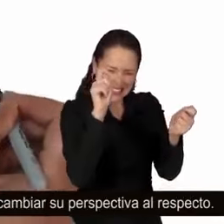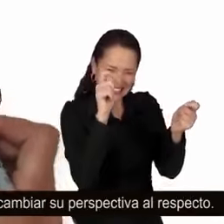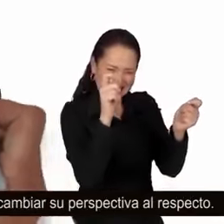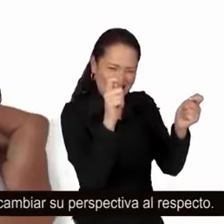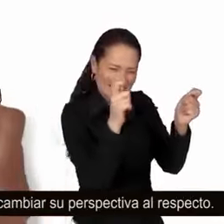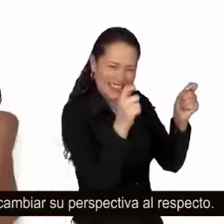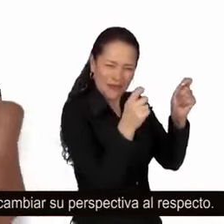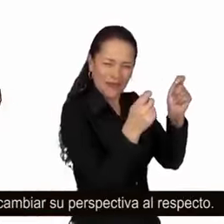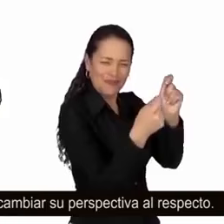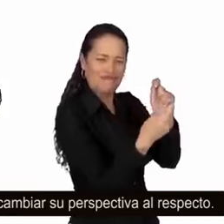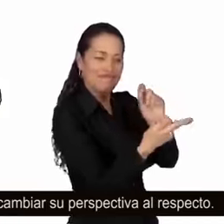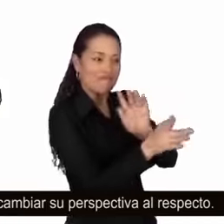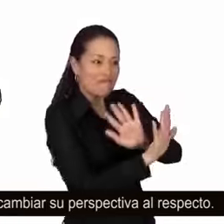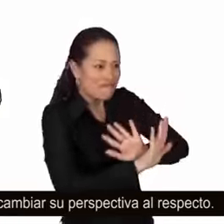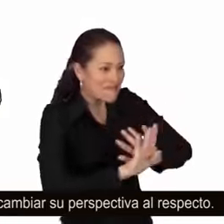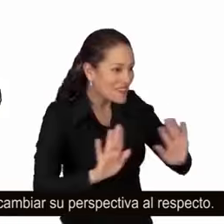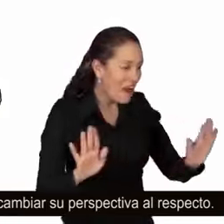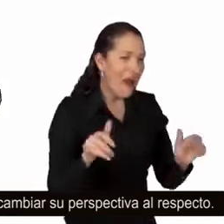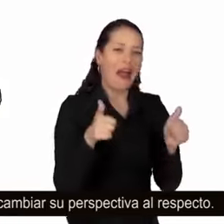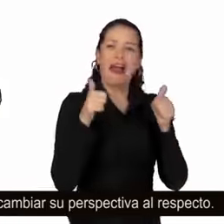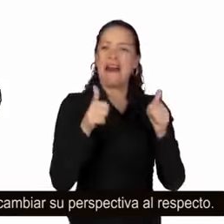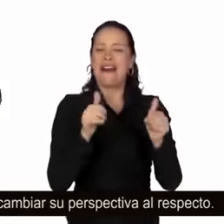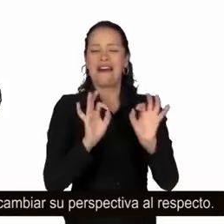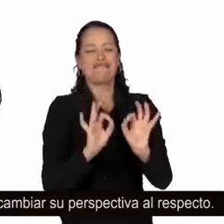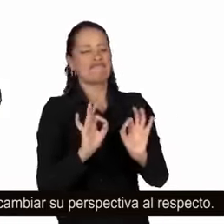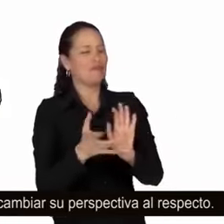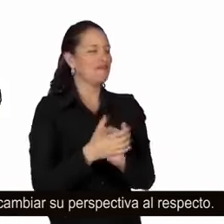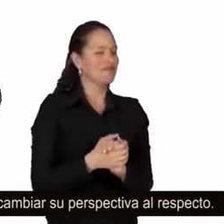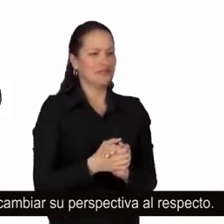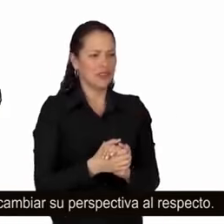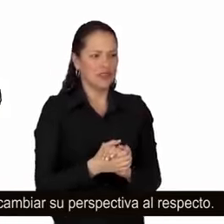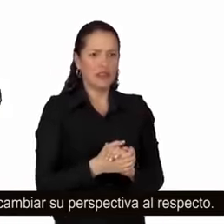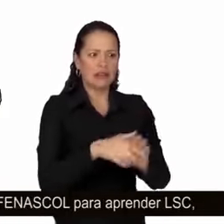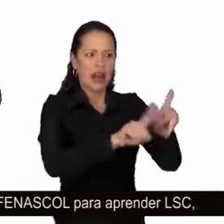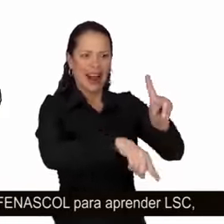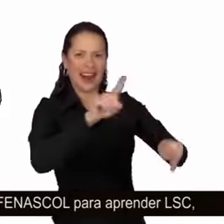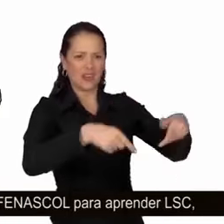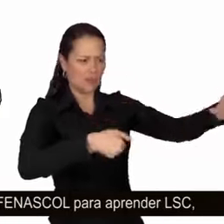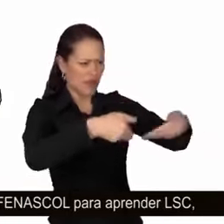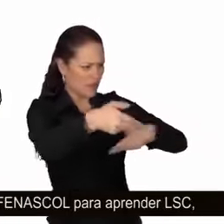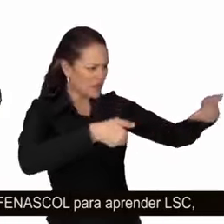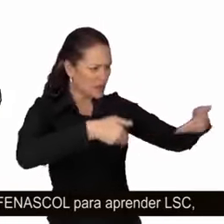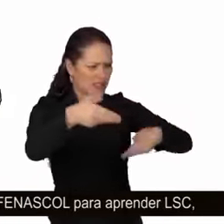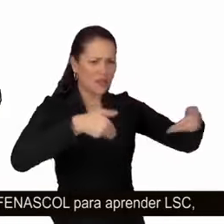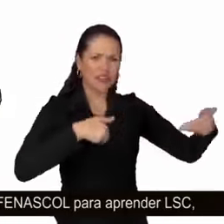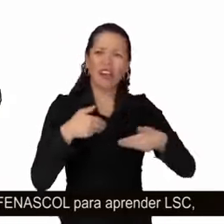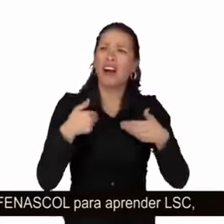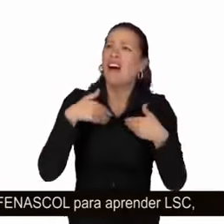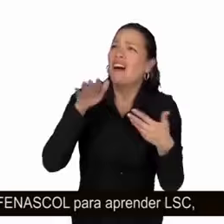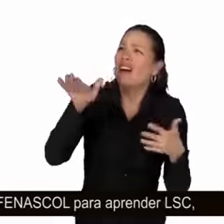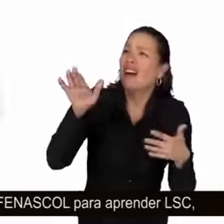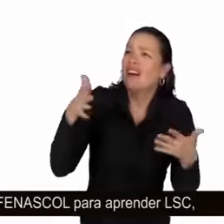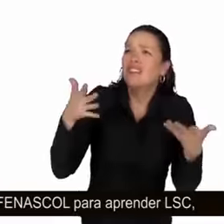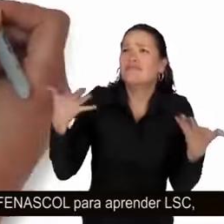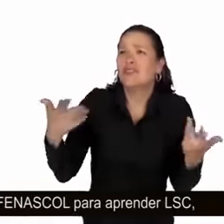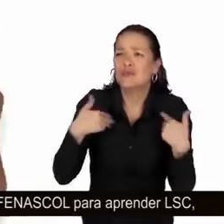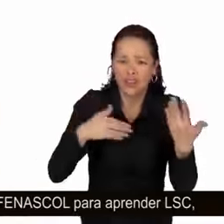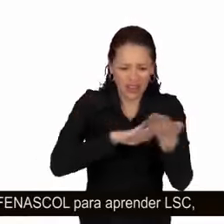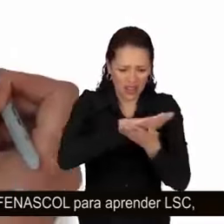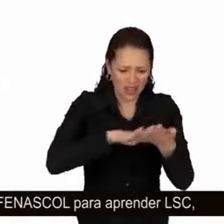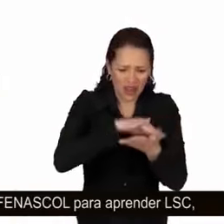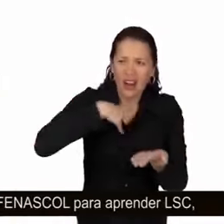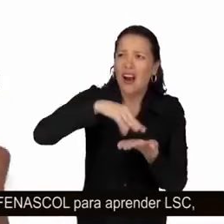asistentes oyentes que reconocieran y empezaran a cambiar su perspectiva al respecto. De ese grupo